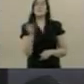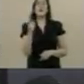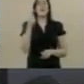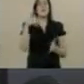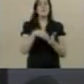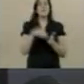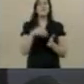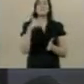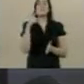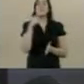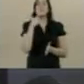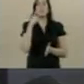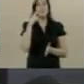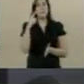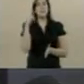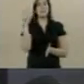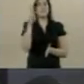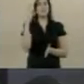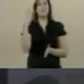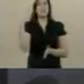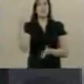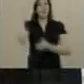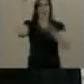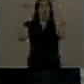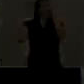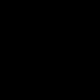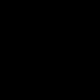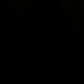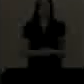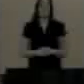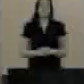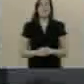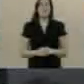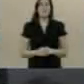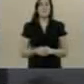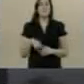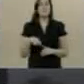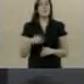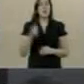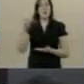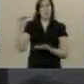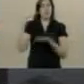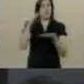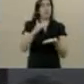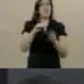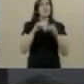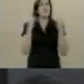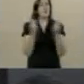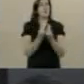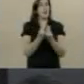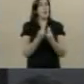.342 adultos, familias. El impacto presupuestario es importante, son